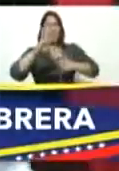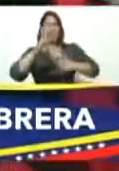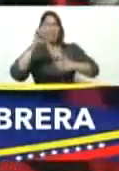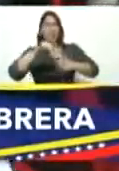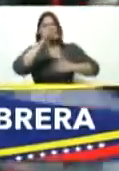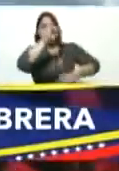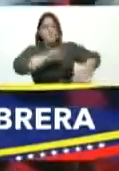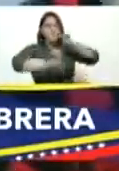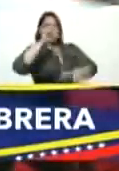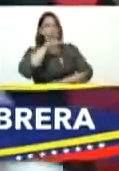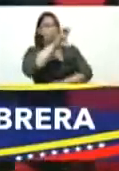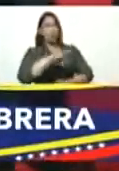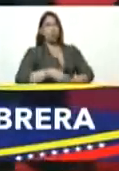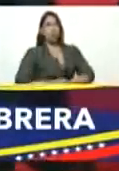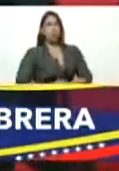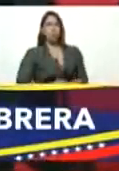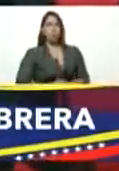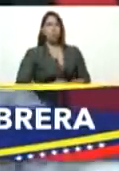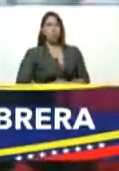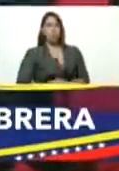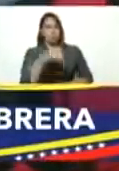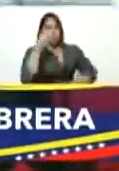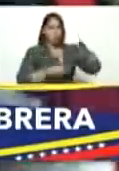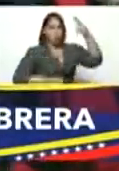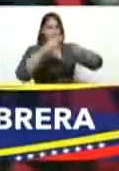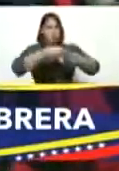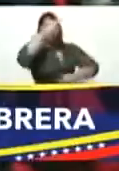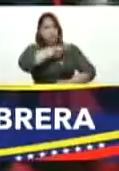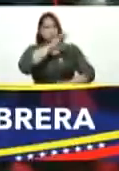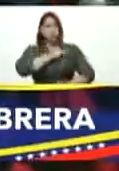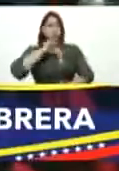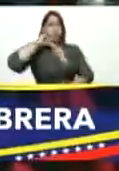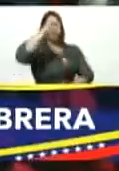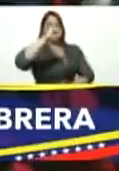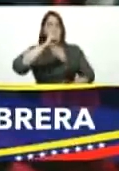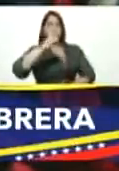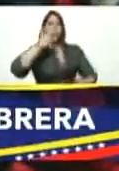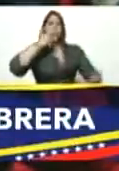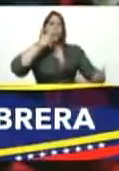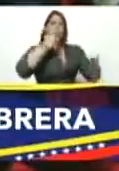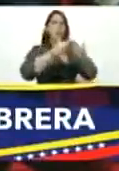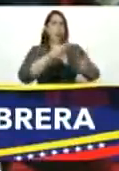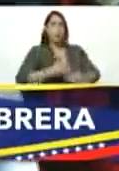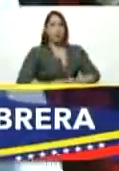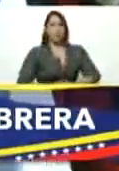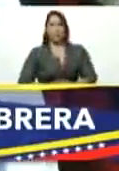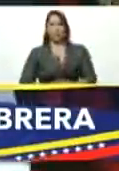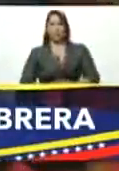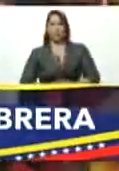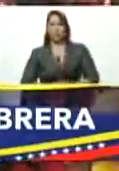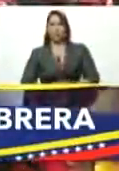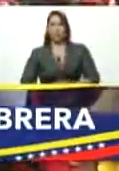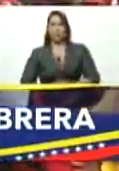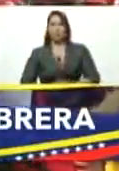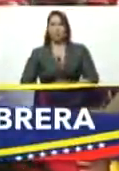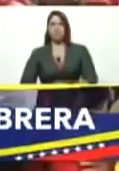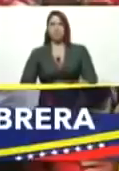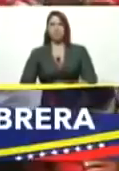defensa de la patria para la construcción con sociales muchas gracias se ofrecen